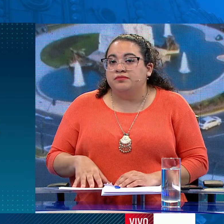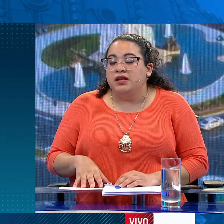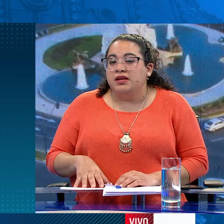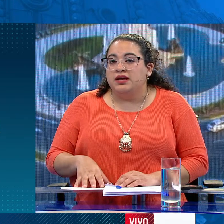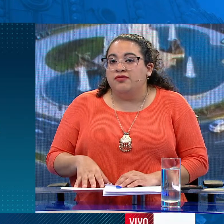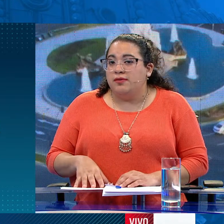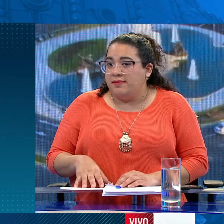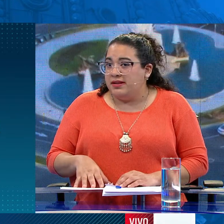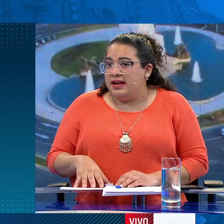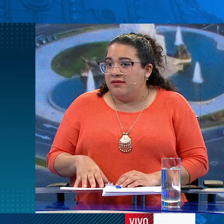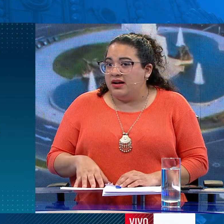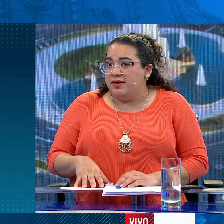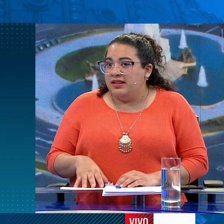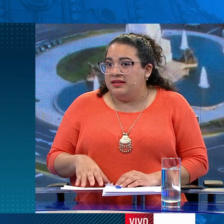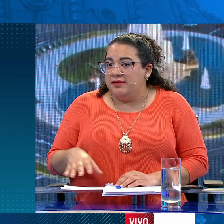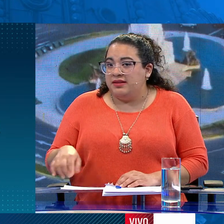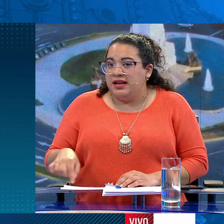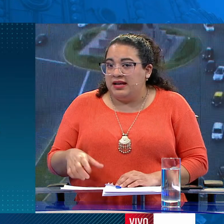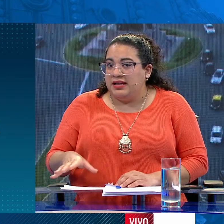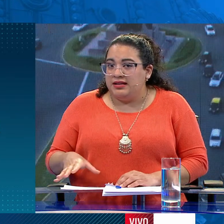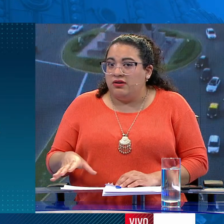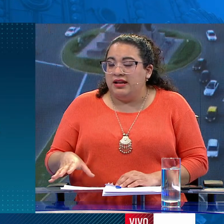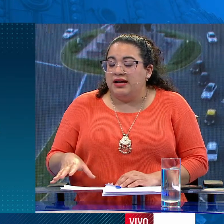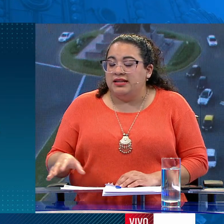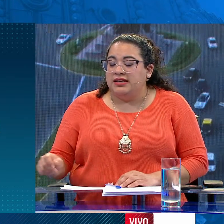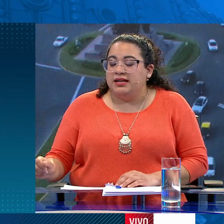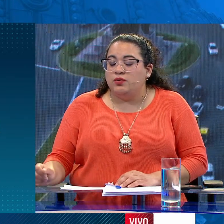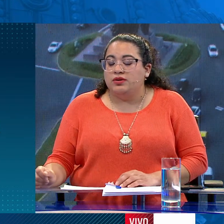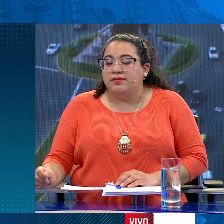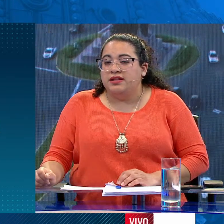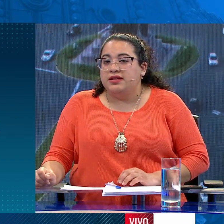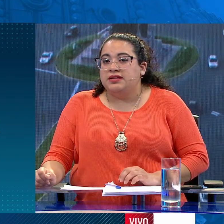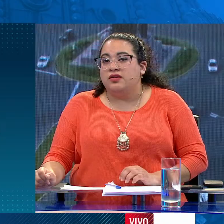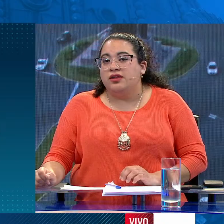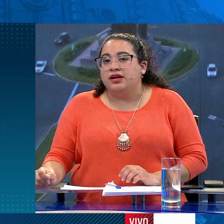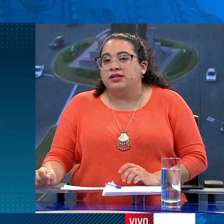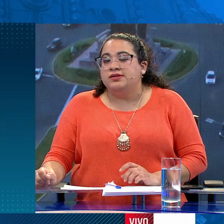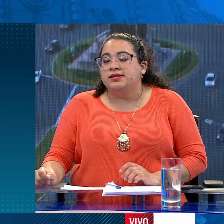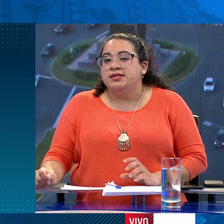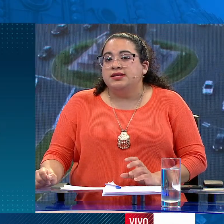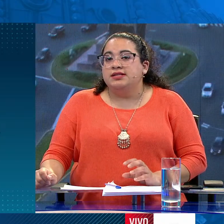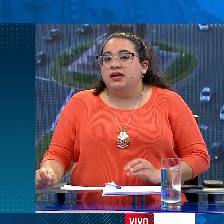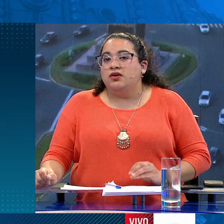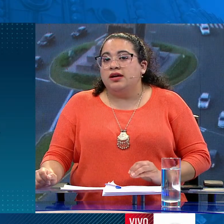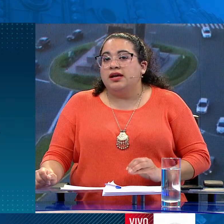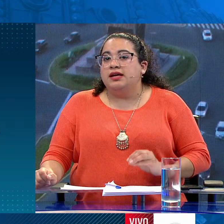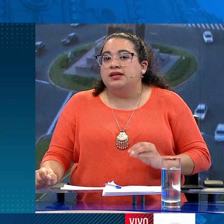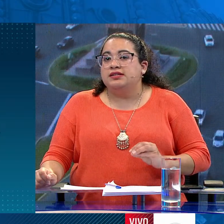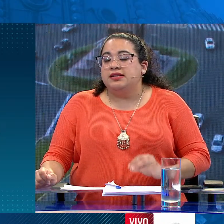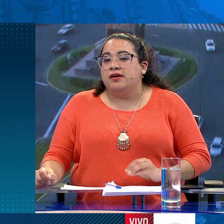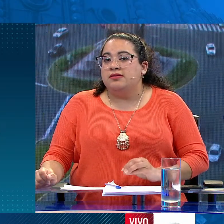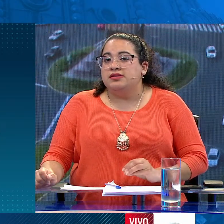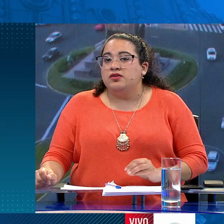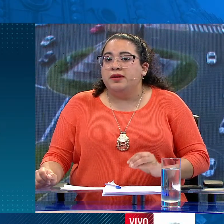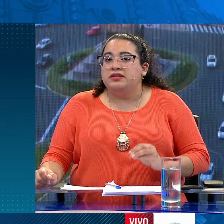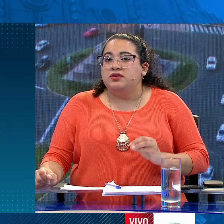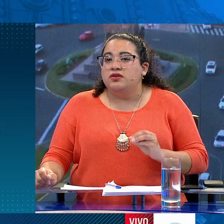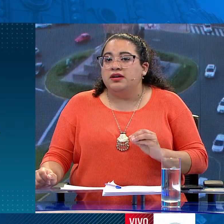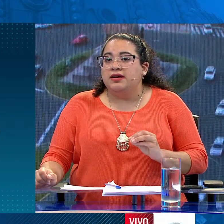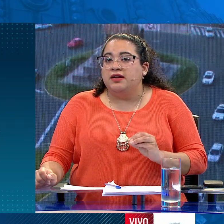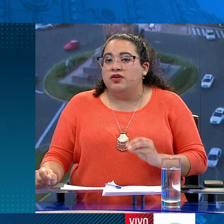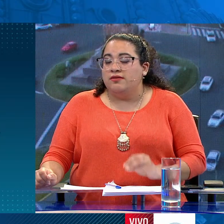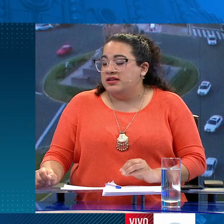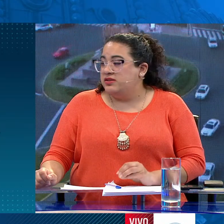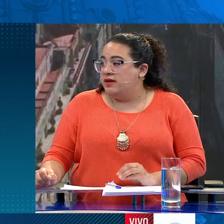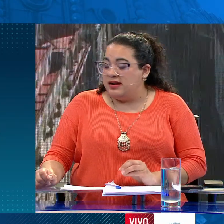que forma parte de la bicameral de trámite legislativo, que es la que tiene que justamente tratar los decretos, dijo que ya estaba vencido el plazo,